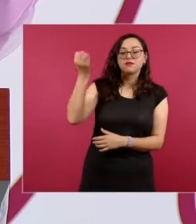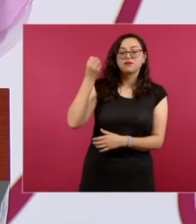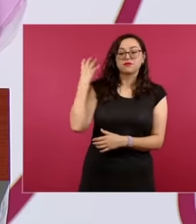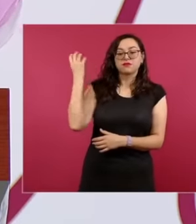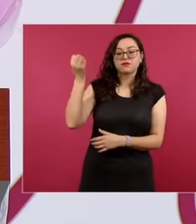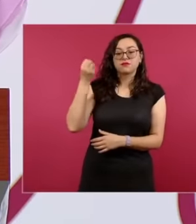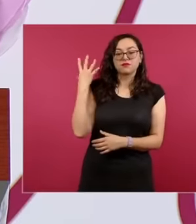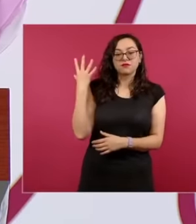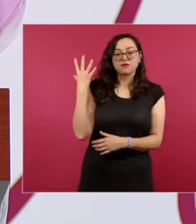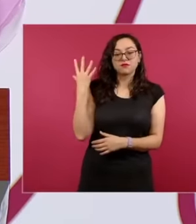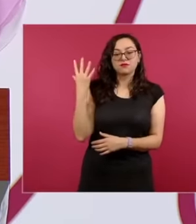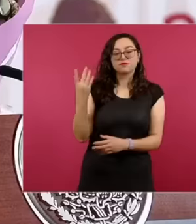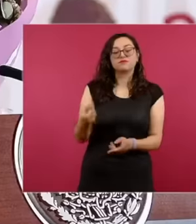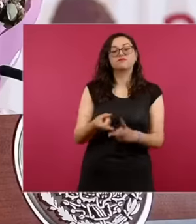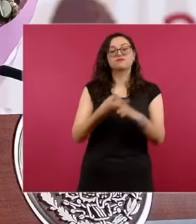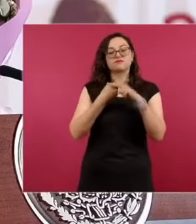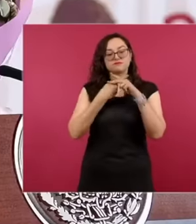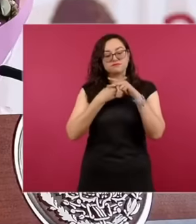comienza con las